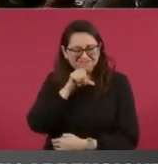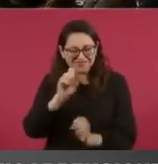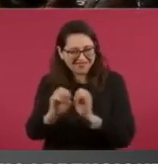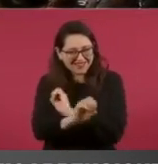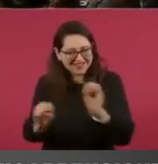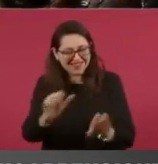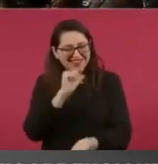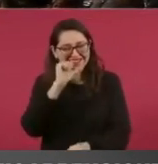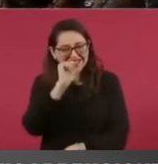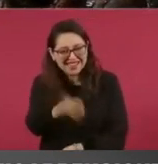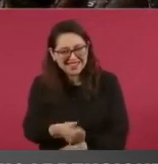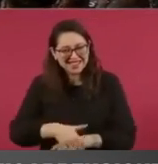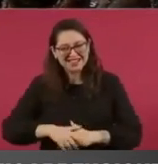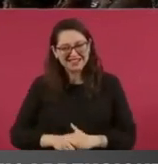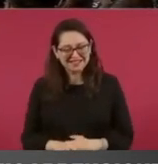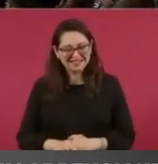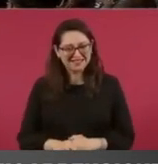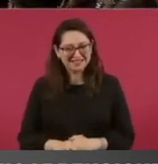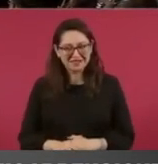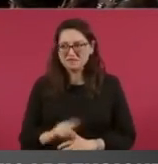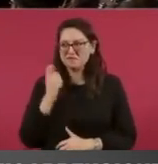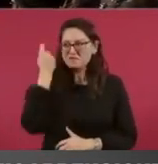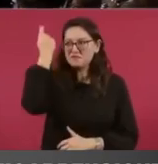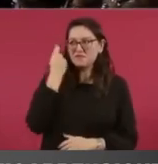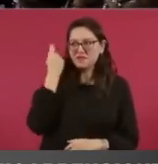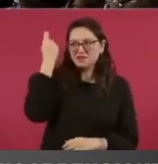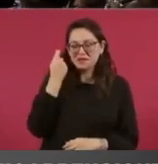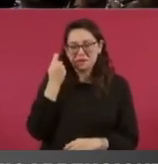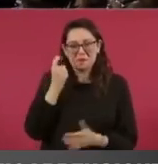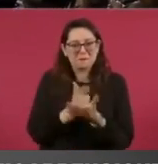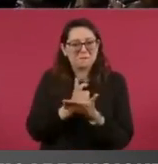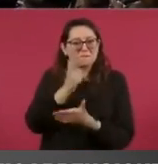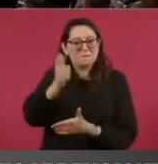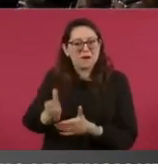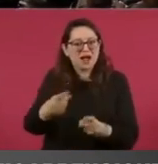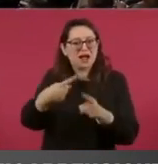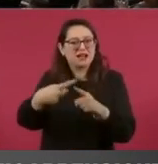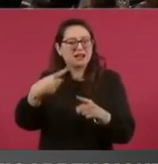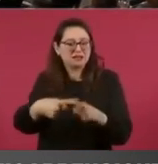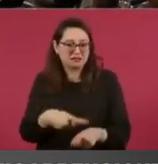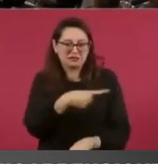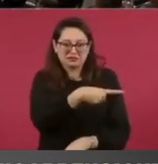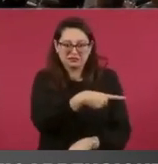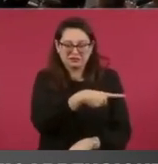A lo mejor en lo que tiene que ver con el ISSSTE,